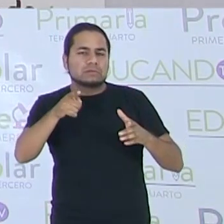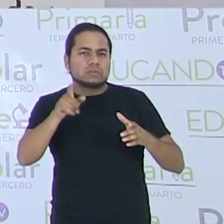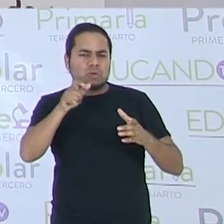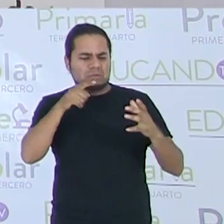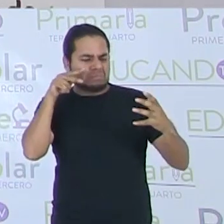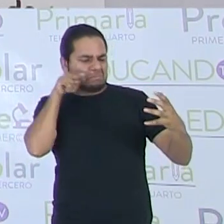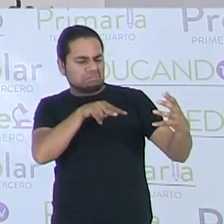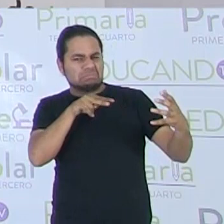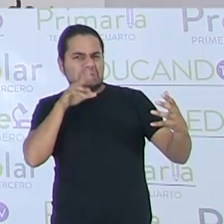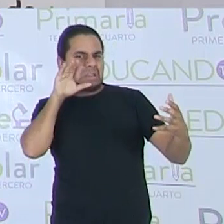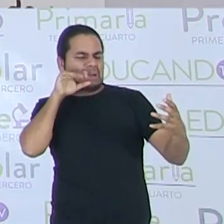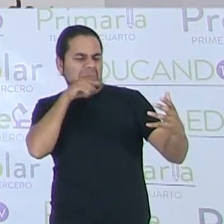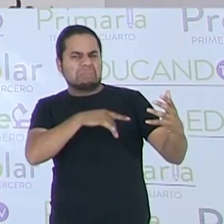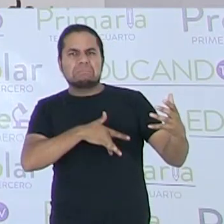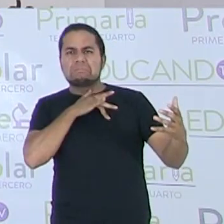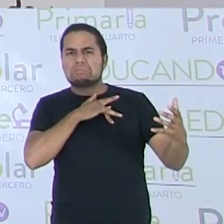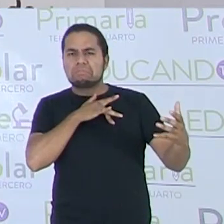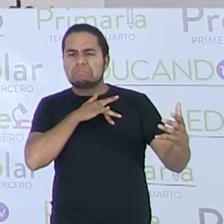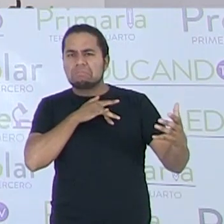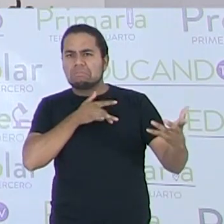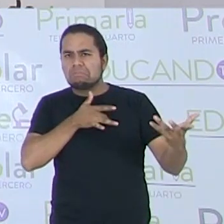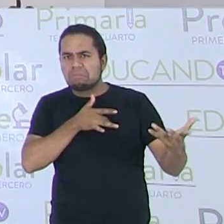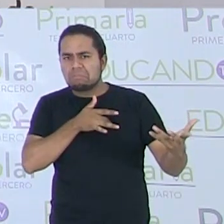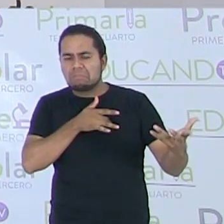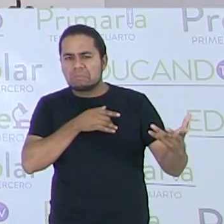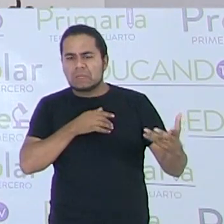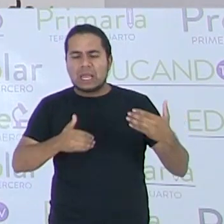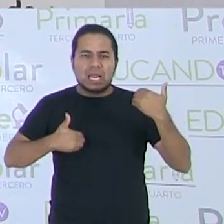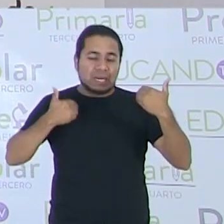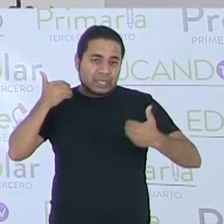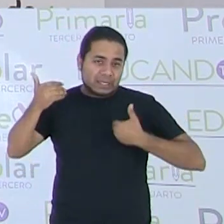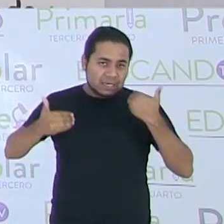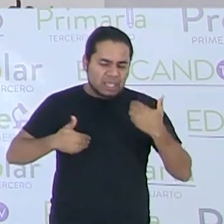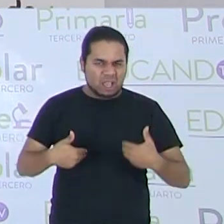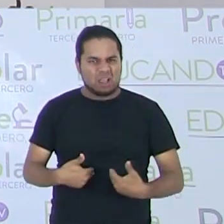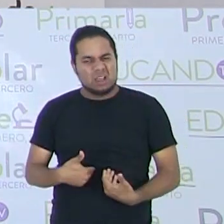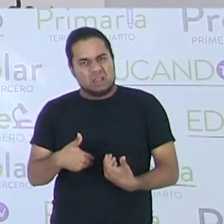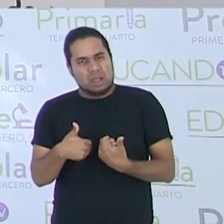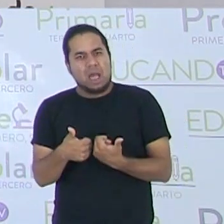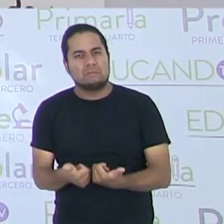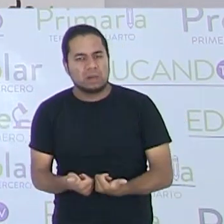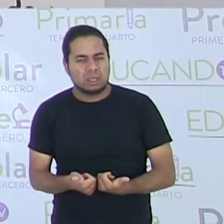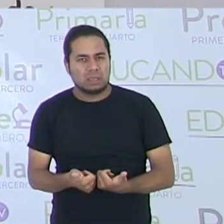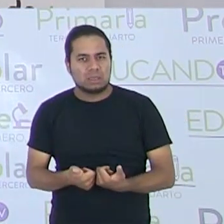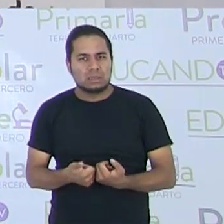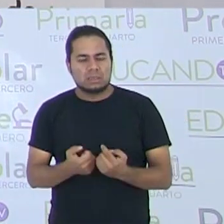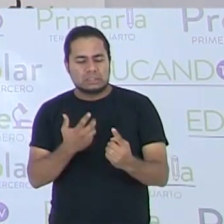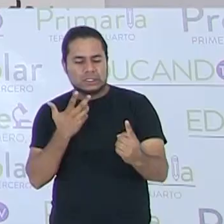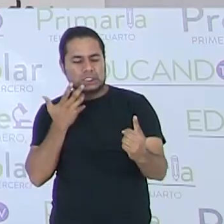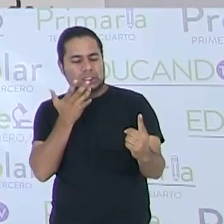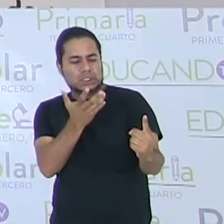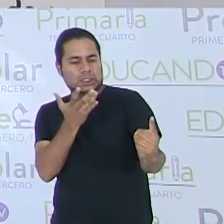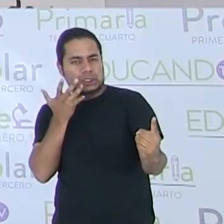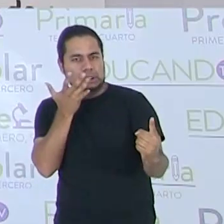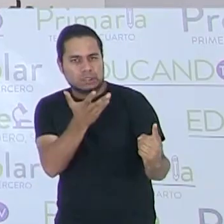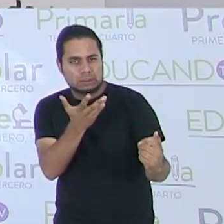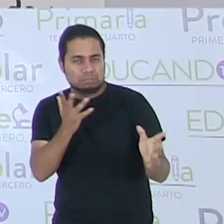ven una naranja, ¿ustedes qué sienten? Alegría, hambre, deseo,